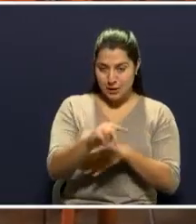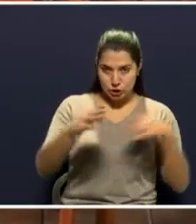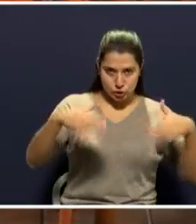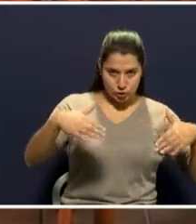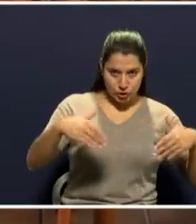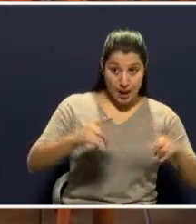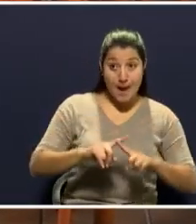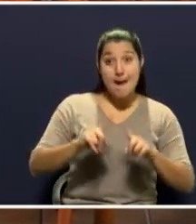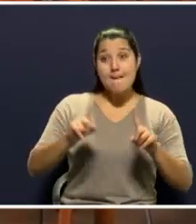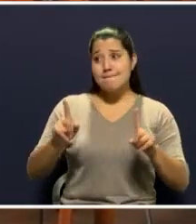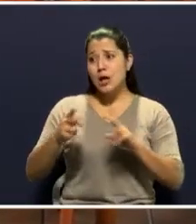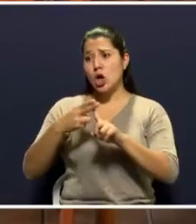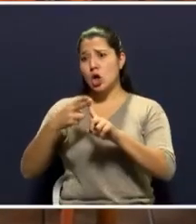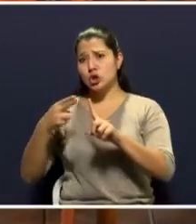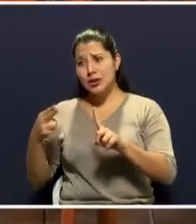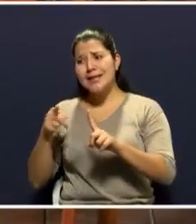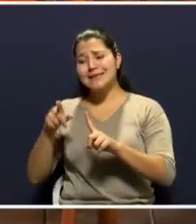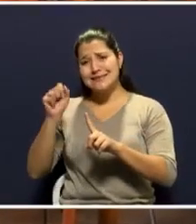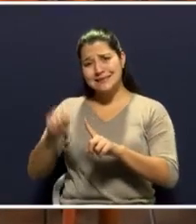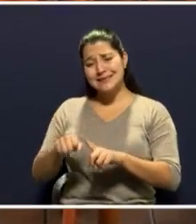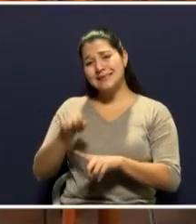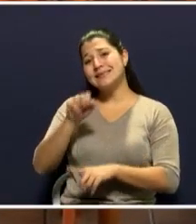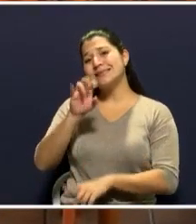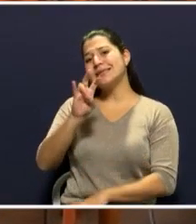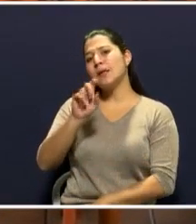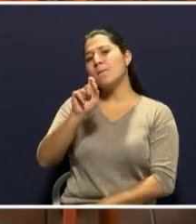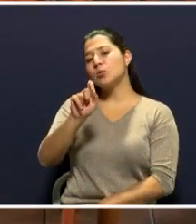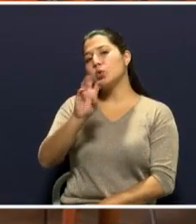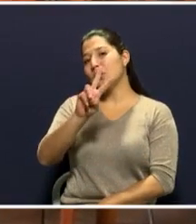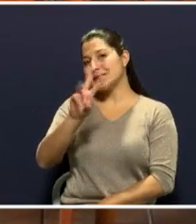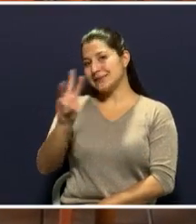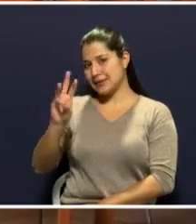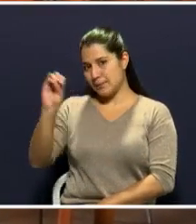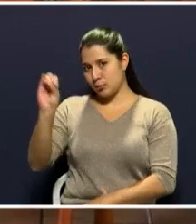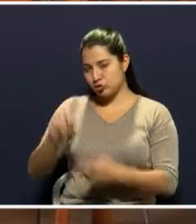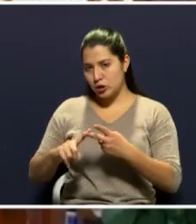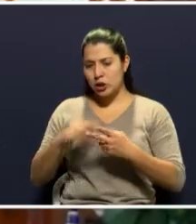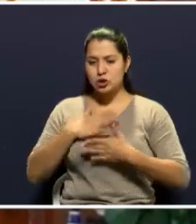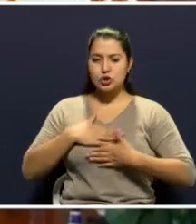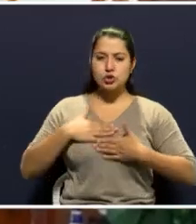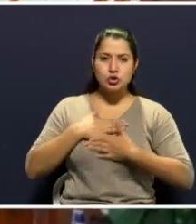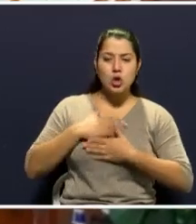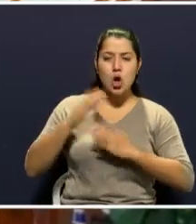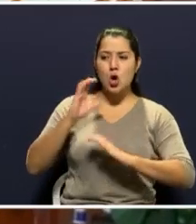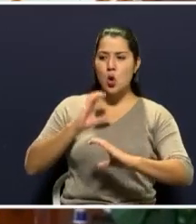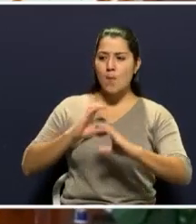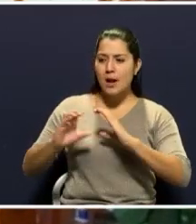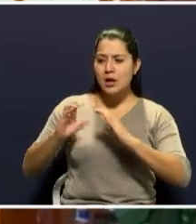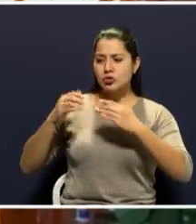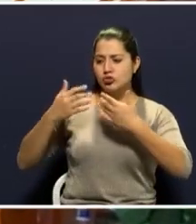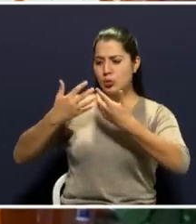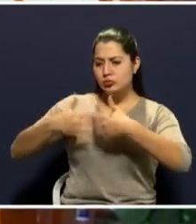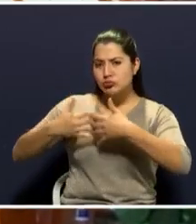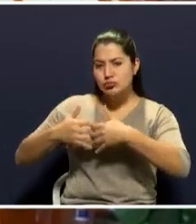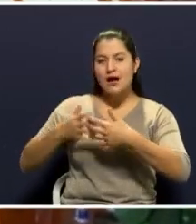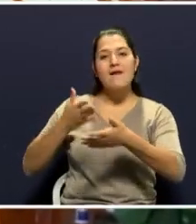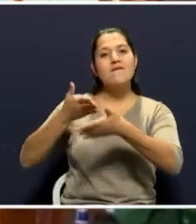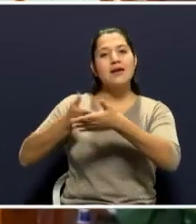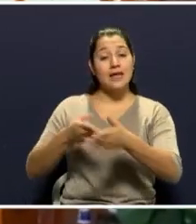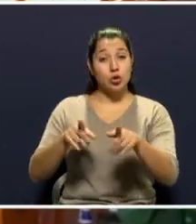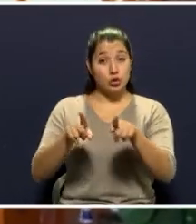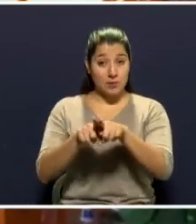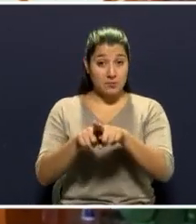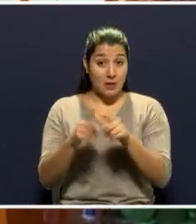del 27.6%, la industria de entretenimiento, comercio, manufactura y construcción, y esperan que haya una